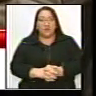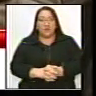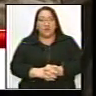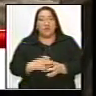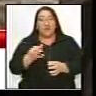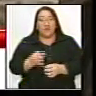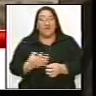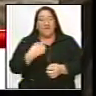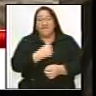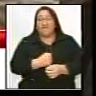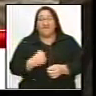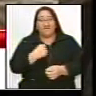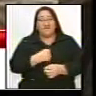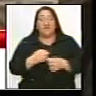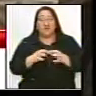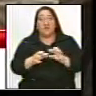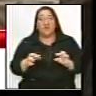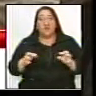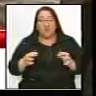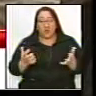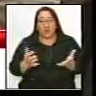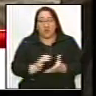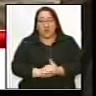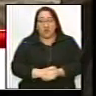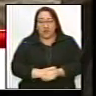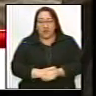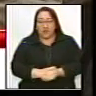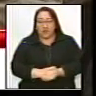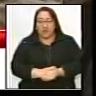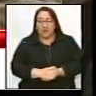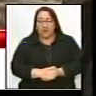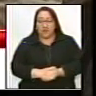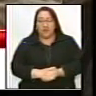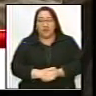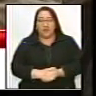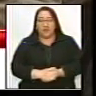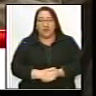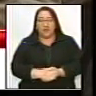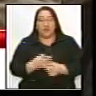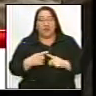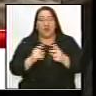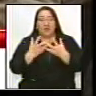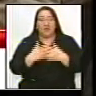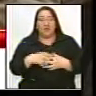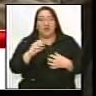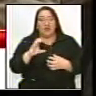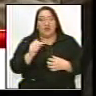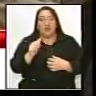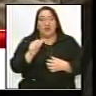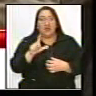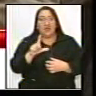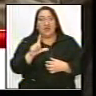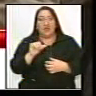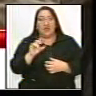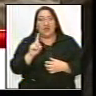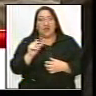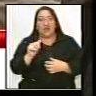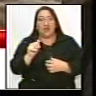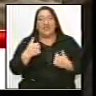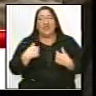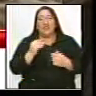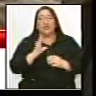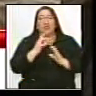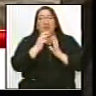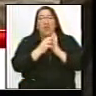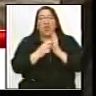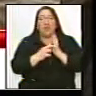lamentablemente el pueblo quiere, pero Cálida tiene su programa